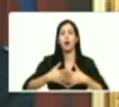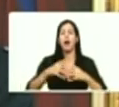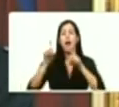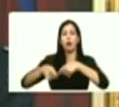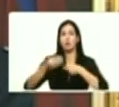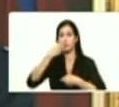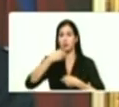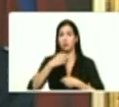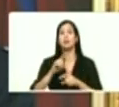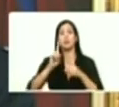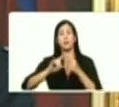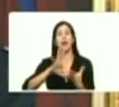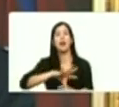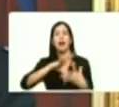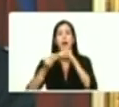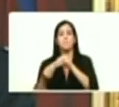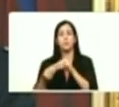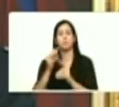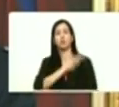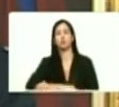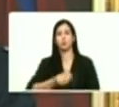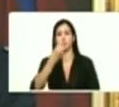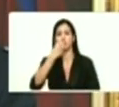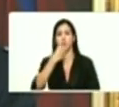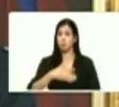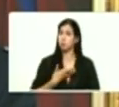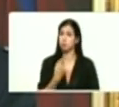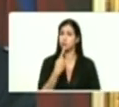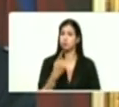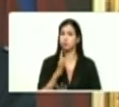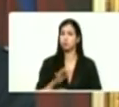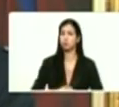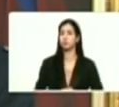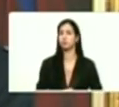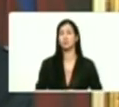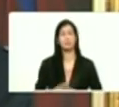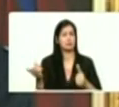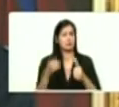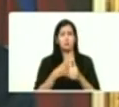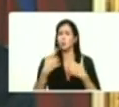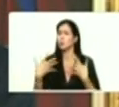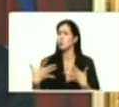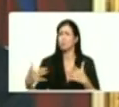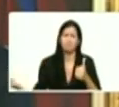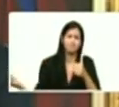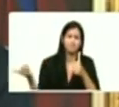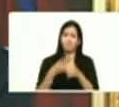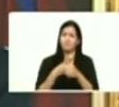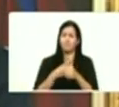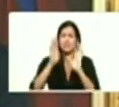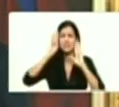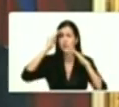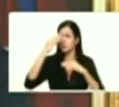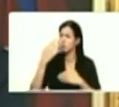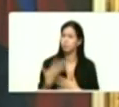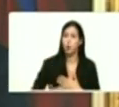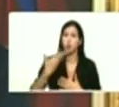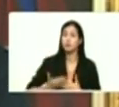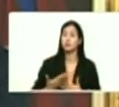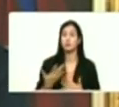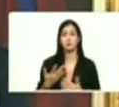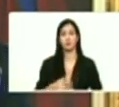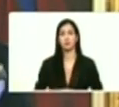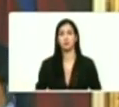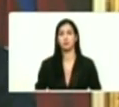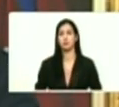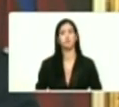la misión alimentación si pudiéramos decirla es prioridad máxima total y absoluta